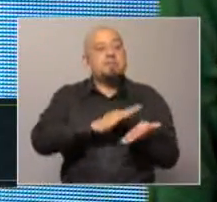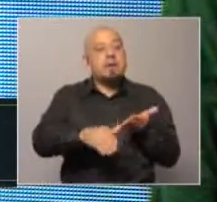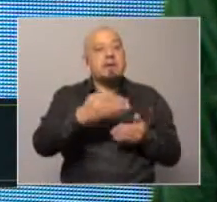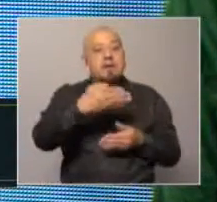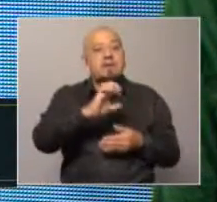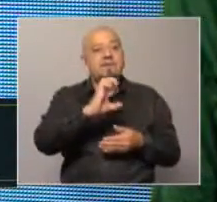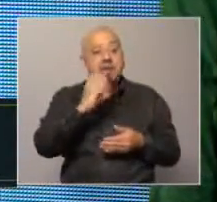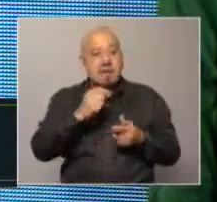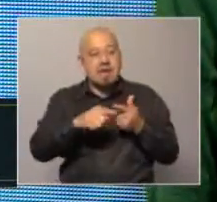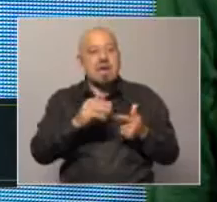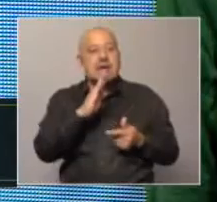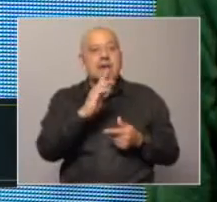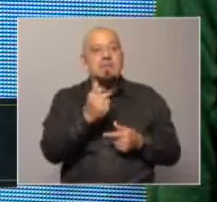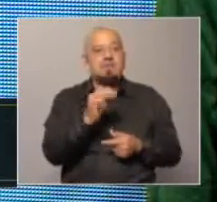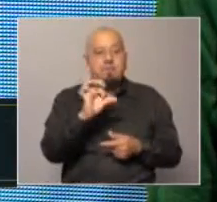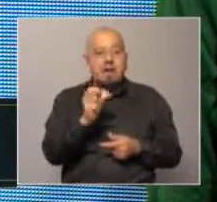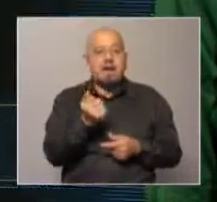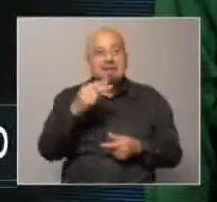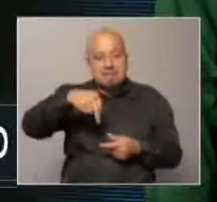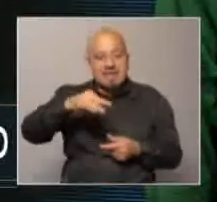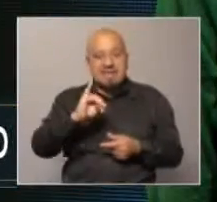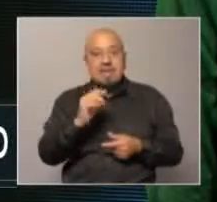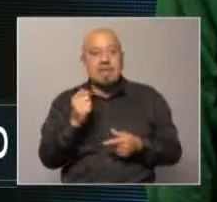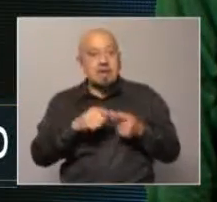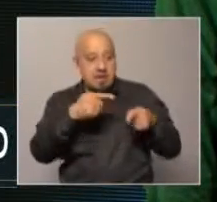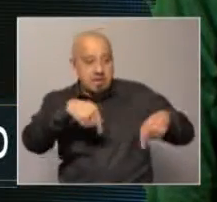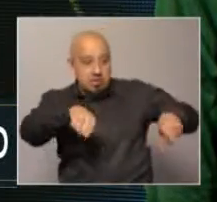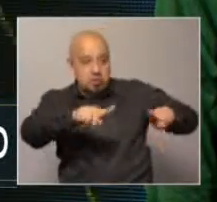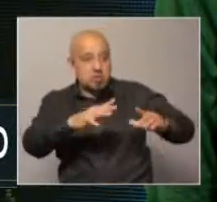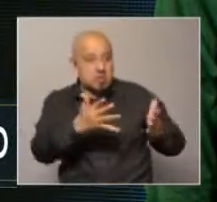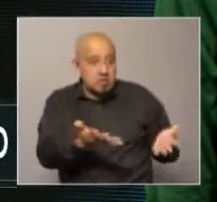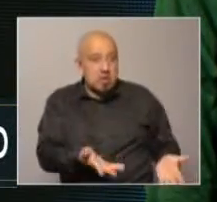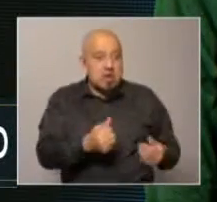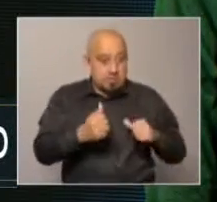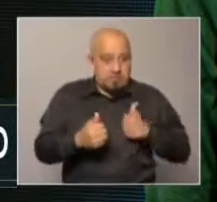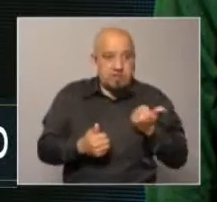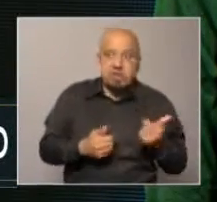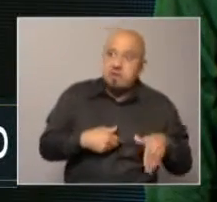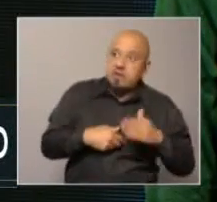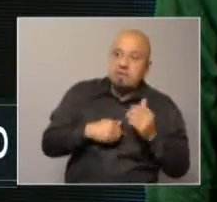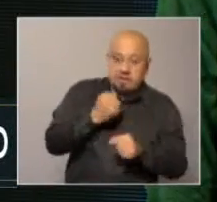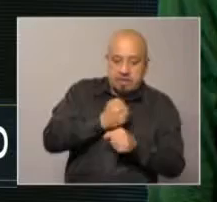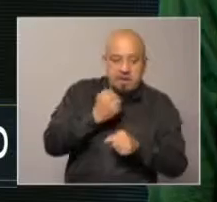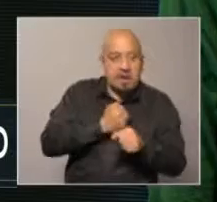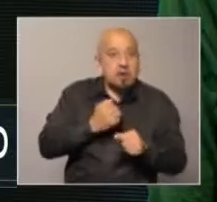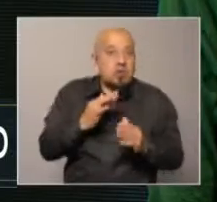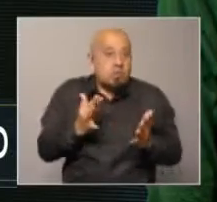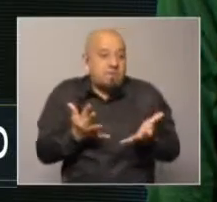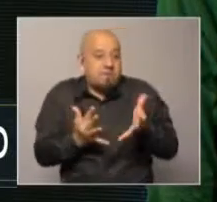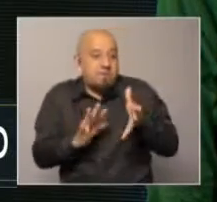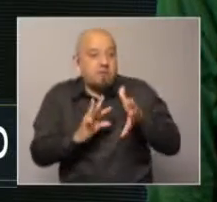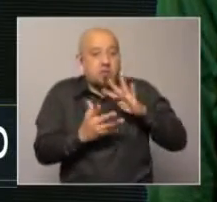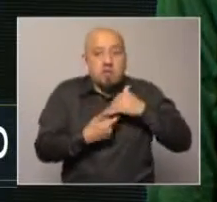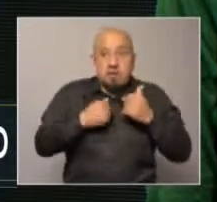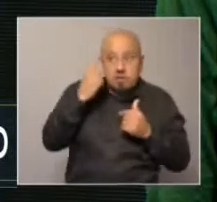con empresas, pero también con organismos públicos, que bien. Justamente muchos de ellos, en el caso, por ejemplo, del Ministerio de Ganadería, Agricultura y Pesca o de